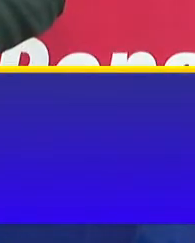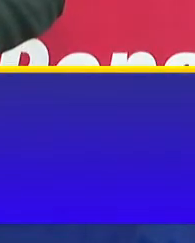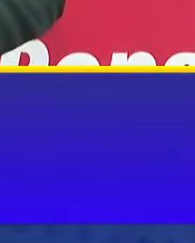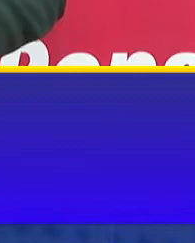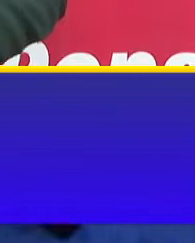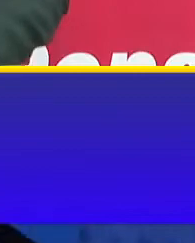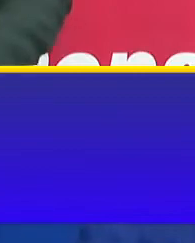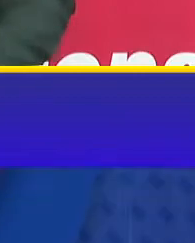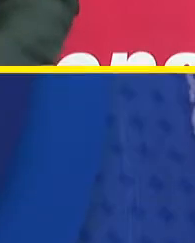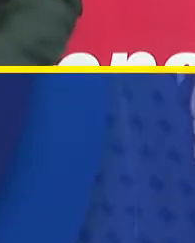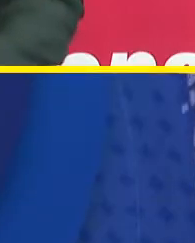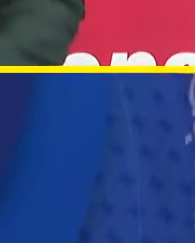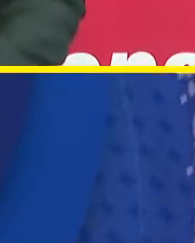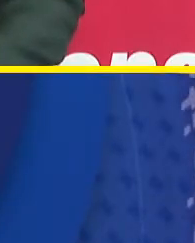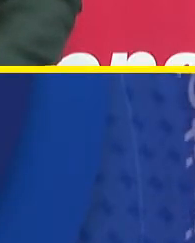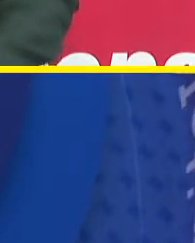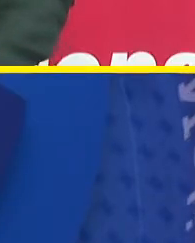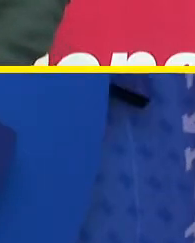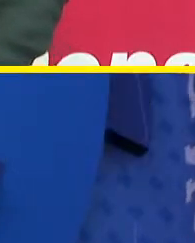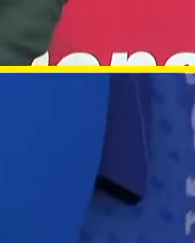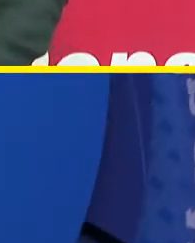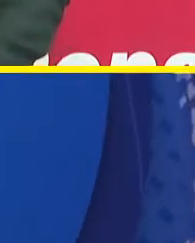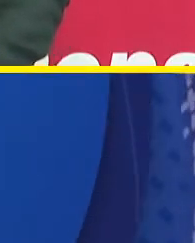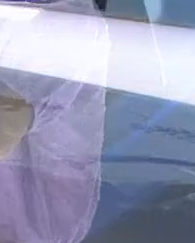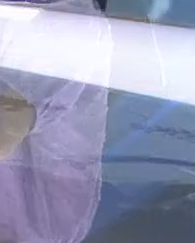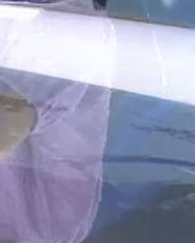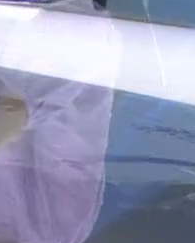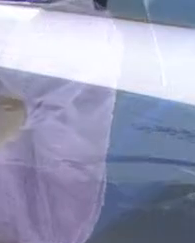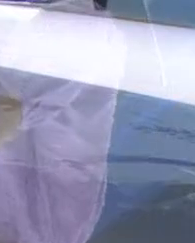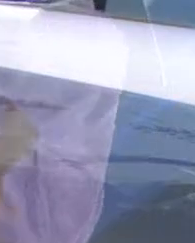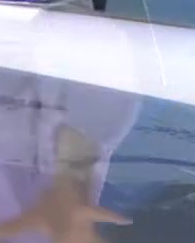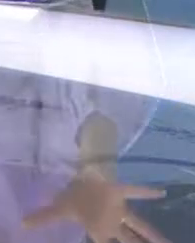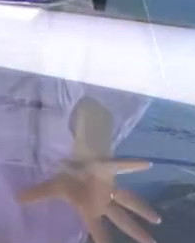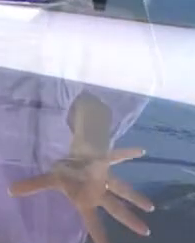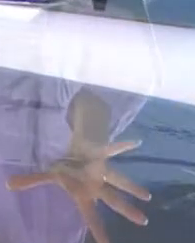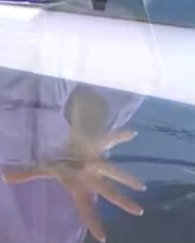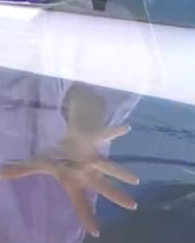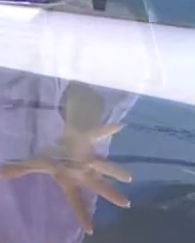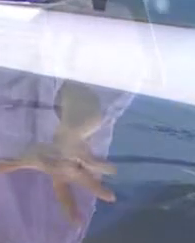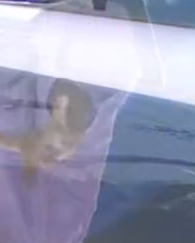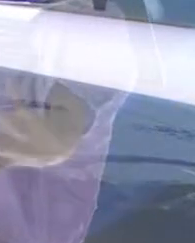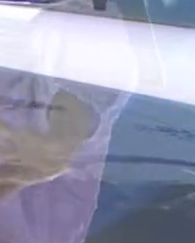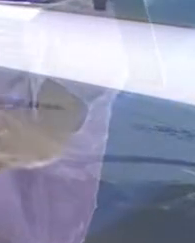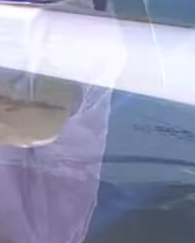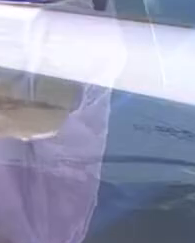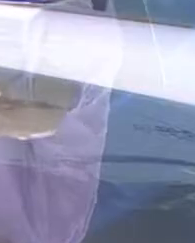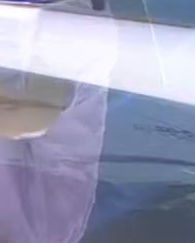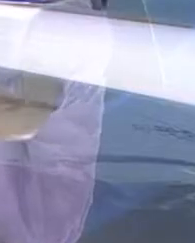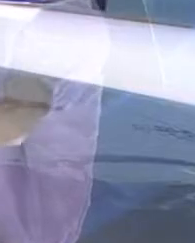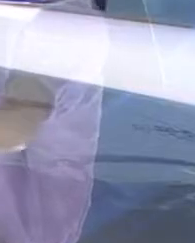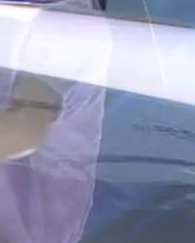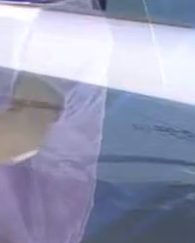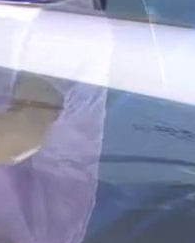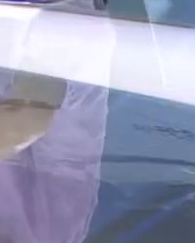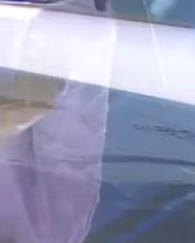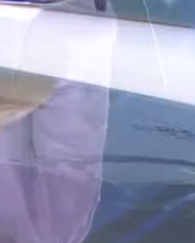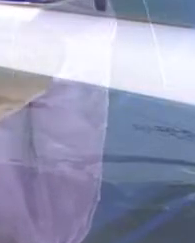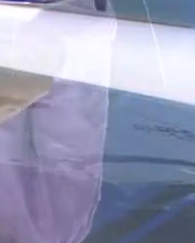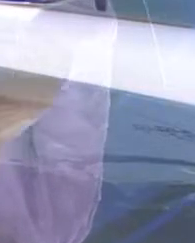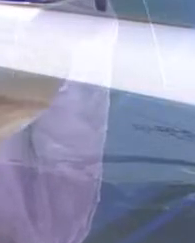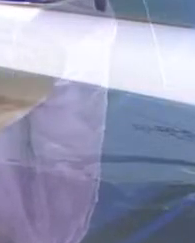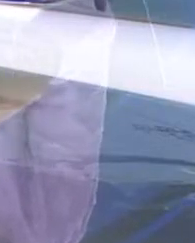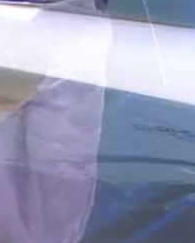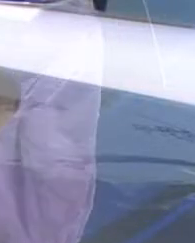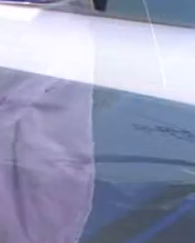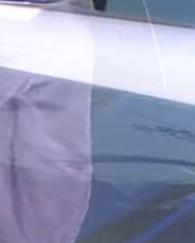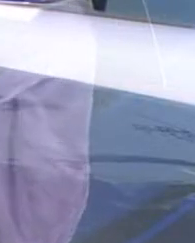preocupación. Lamentablemente, lo que se ha dicho hoy día es que parece que nada de eso ha sido intencional, que no hay actos delictivos,